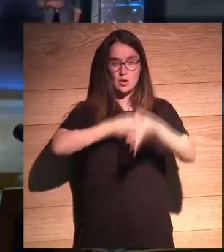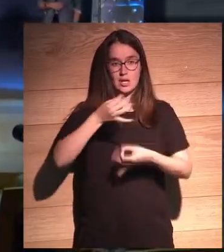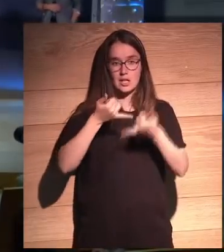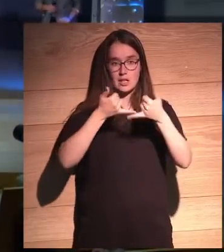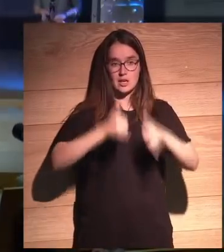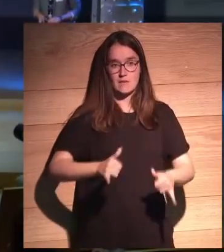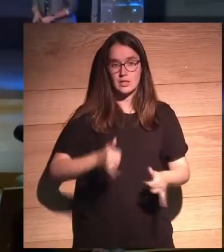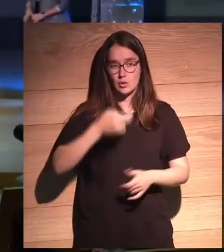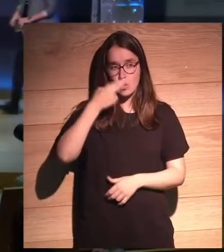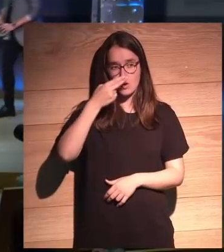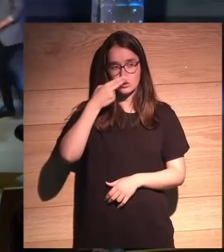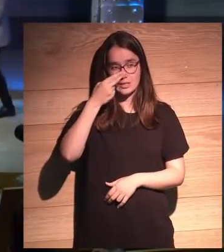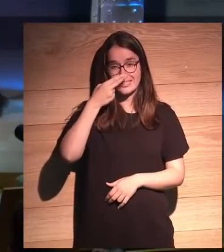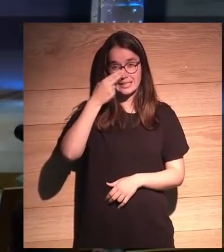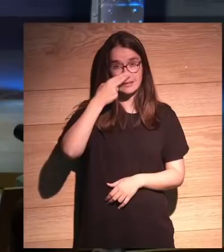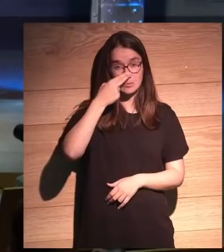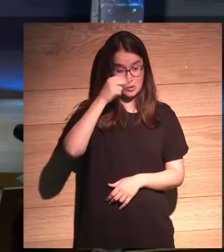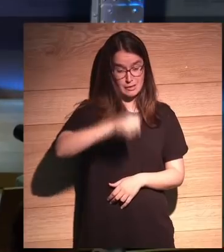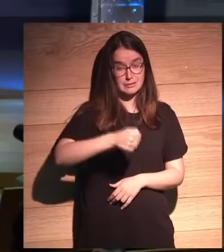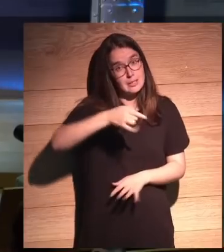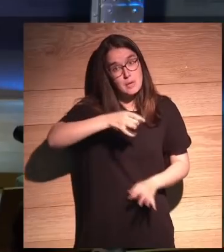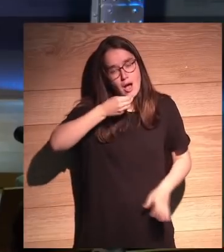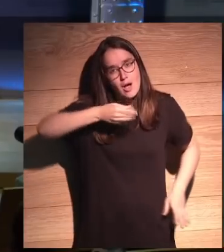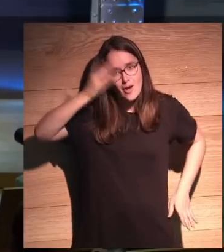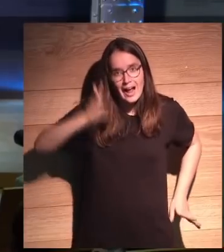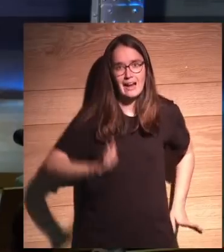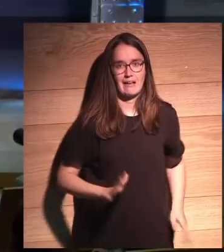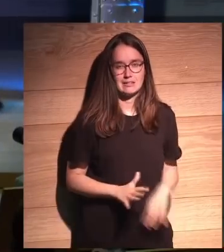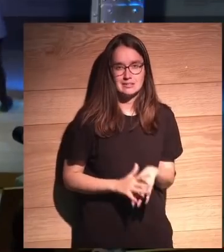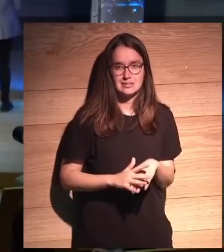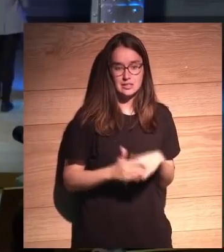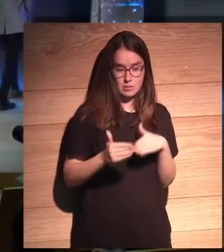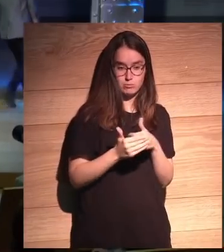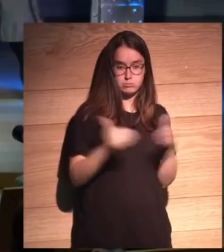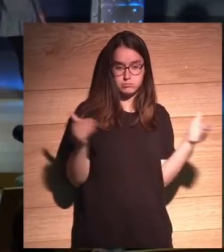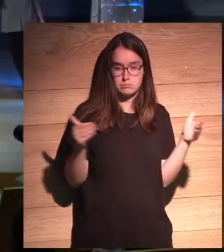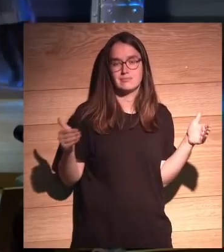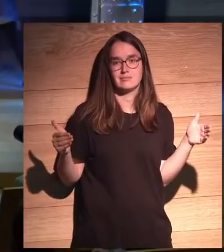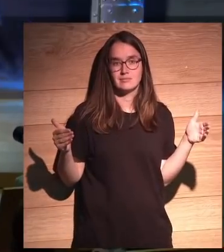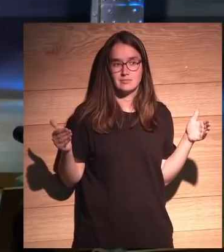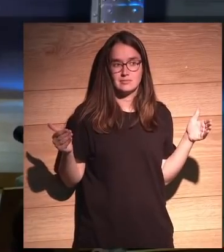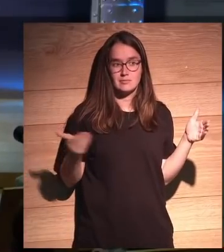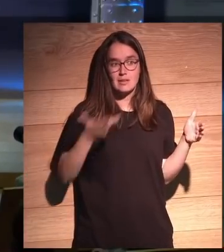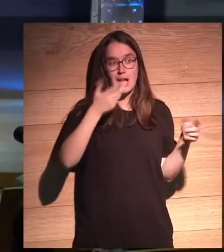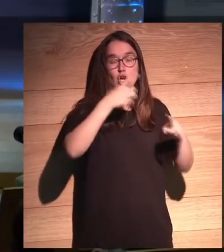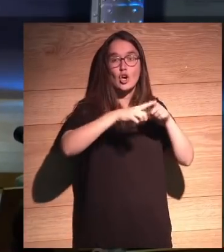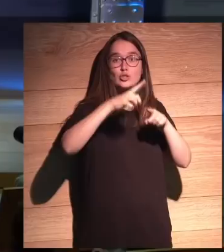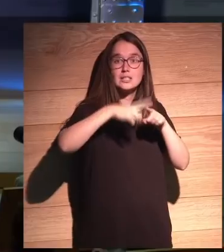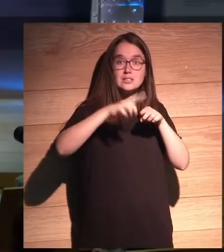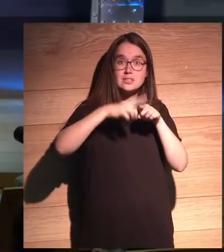eventos interesantísimos, espero que este también lo sea, y abre las puertas a cosas